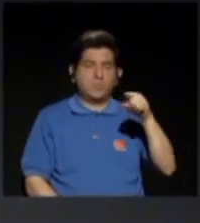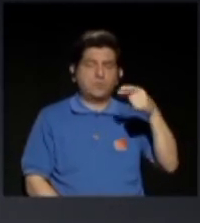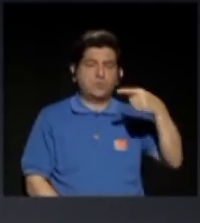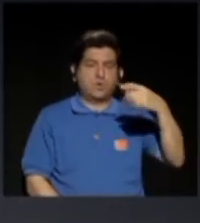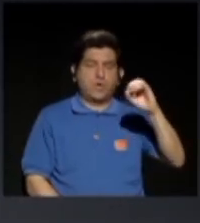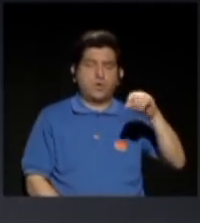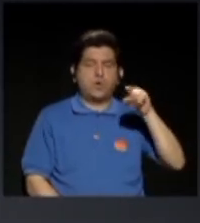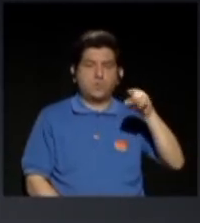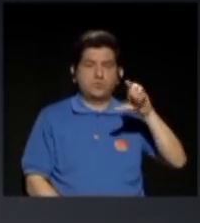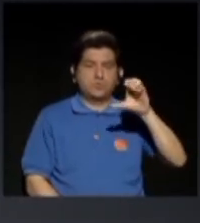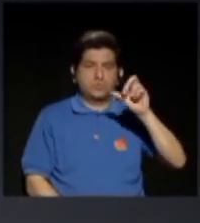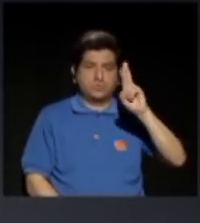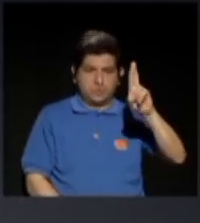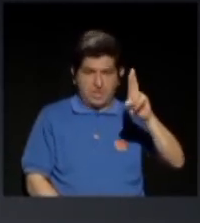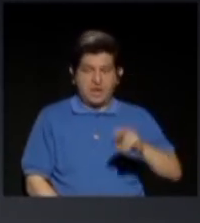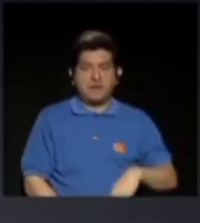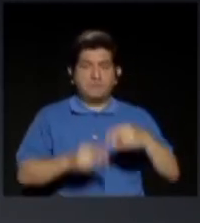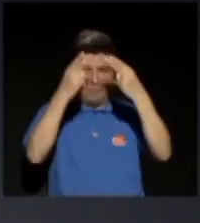www.inec.go.cr, voy a repetir,